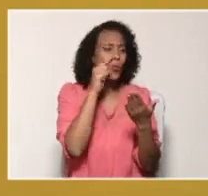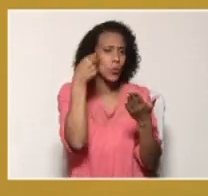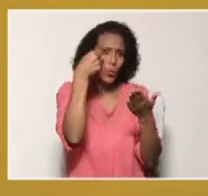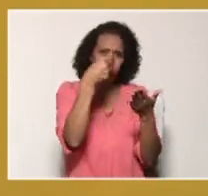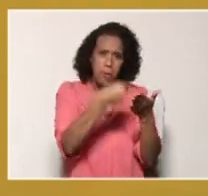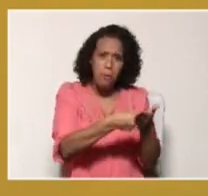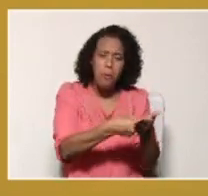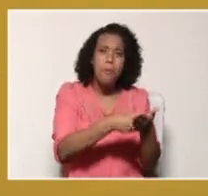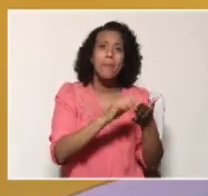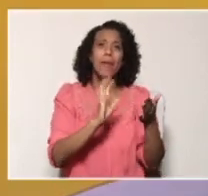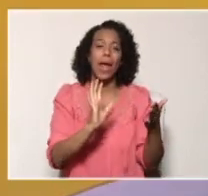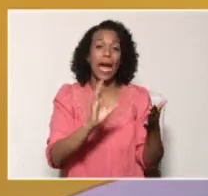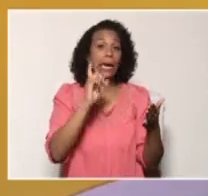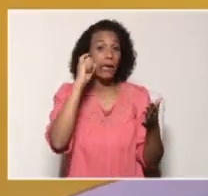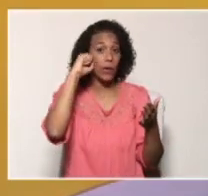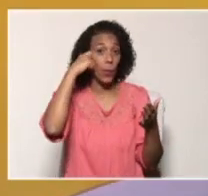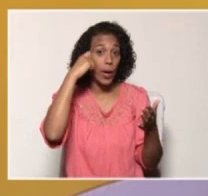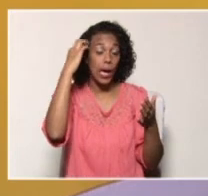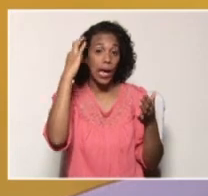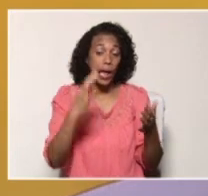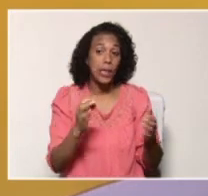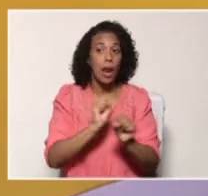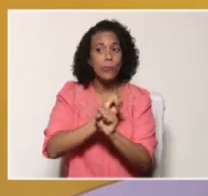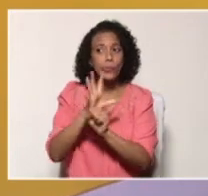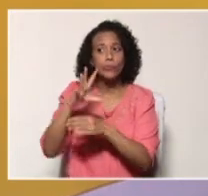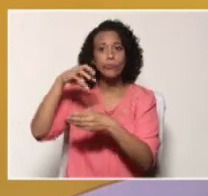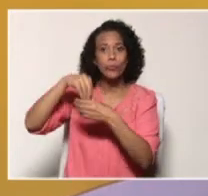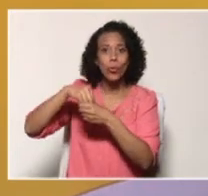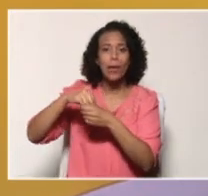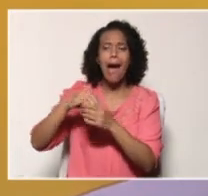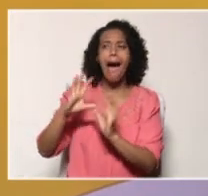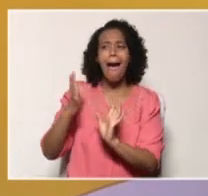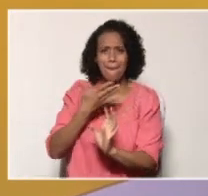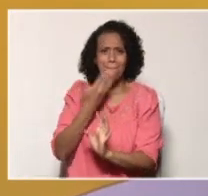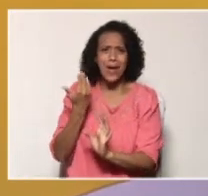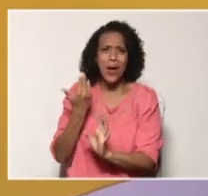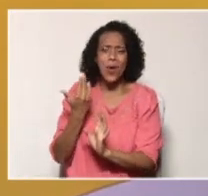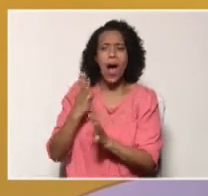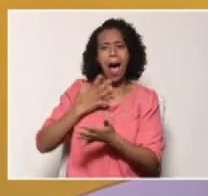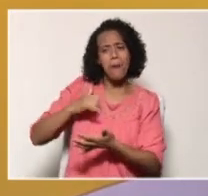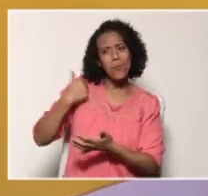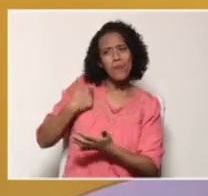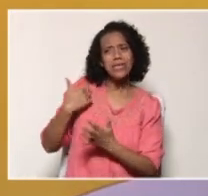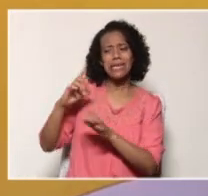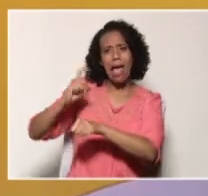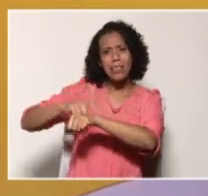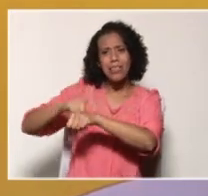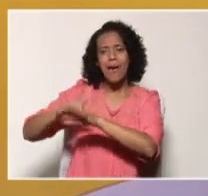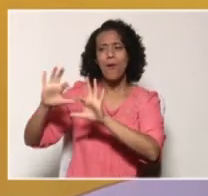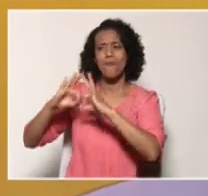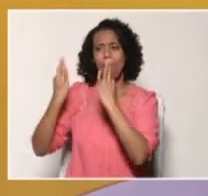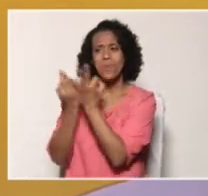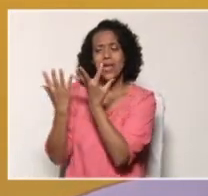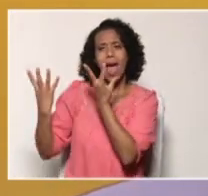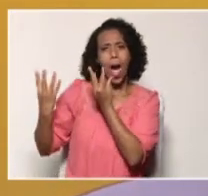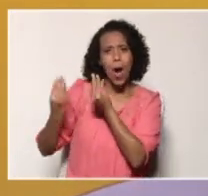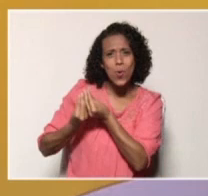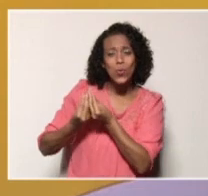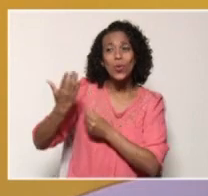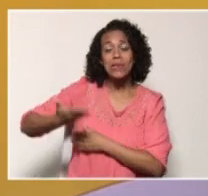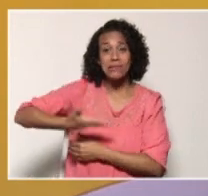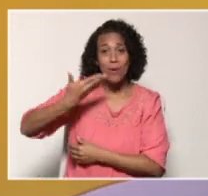el niño y la niña. Recuerden que la pandemia está sacando lo mejor de nosotros y nosotras acá en nuestro país.